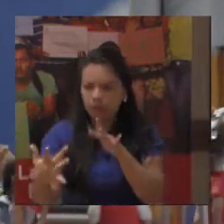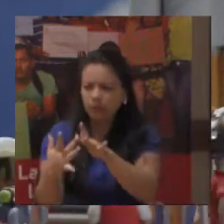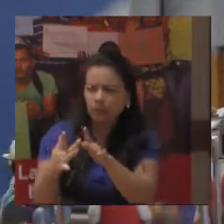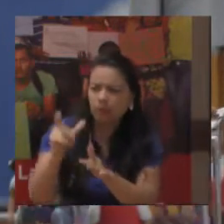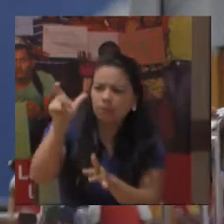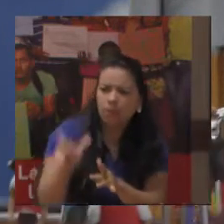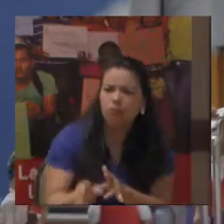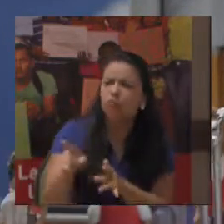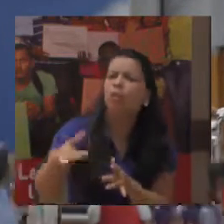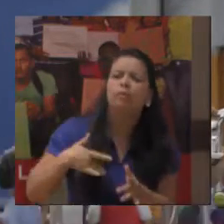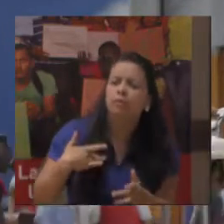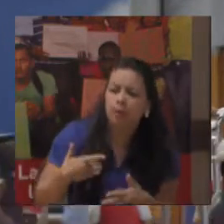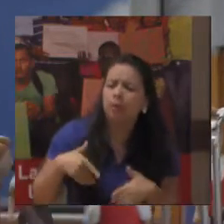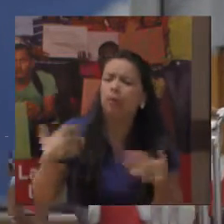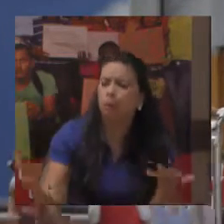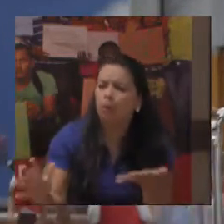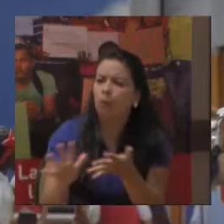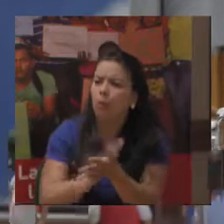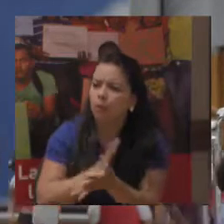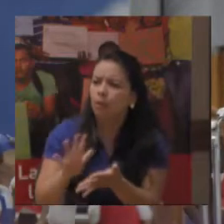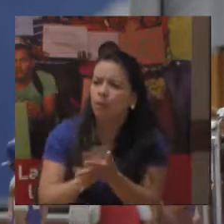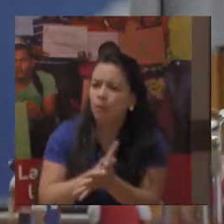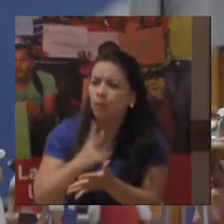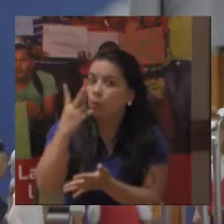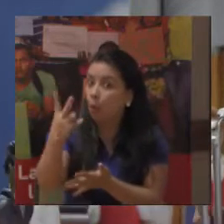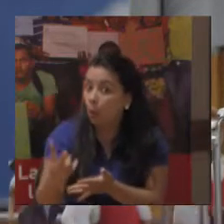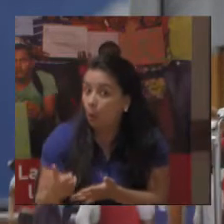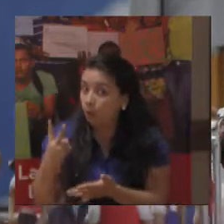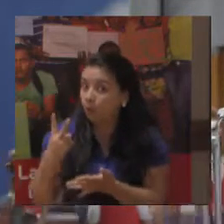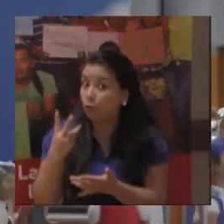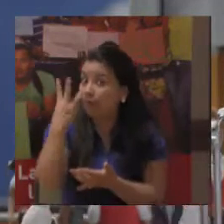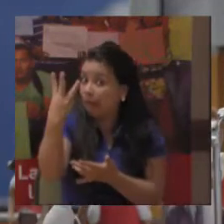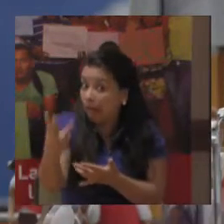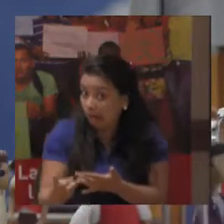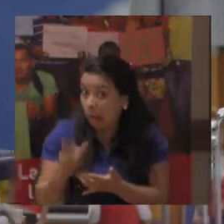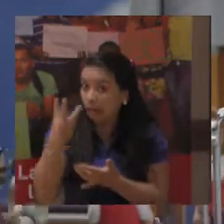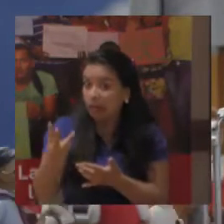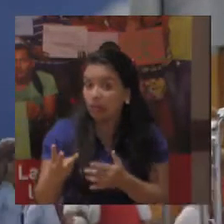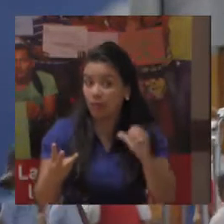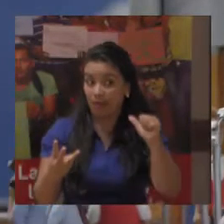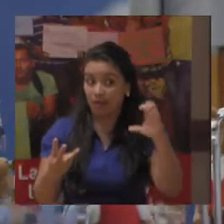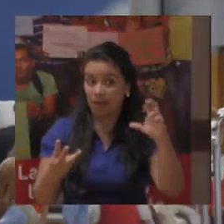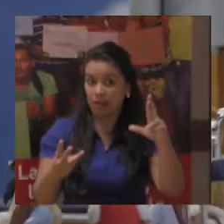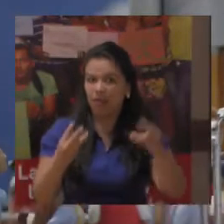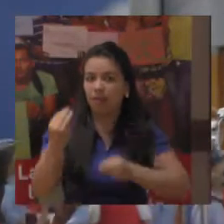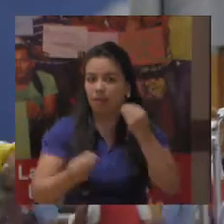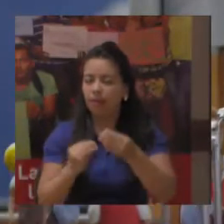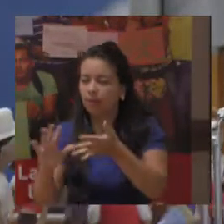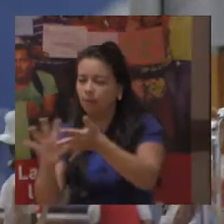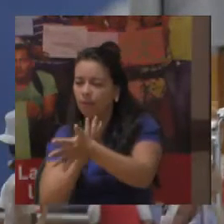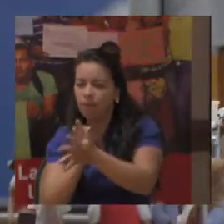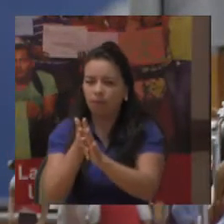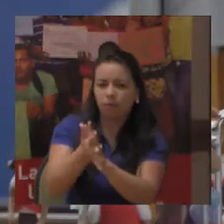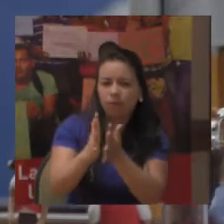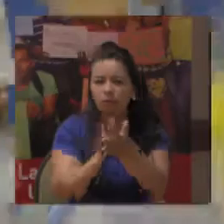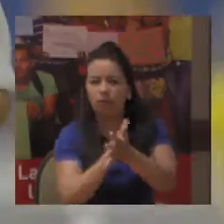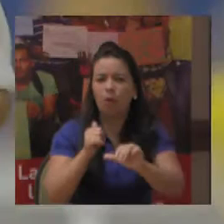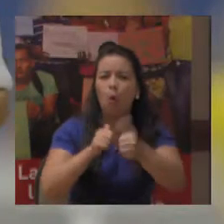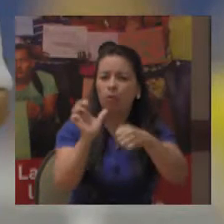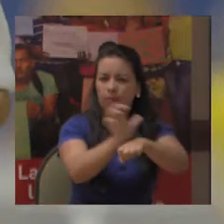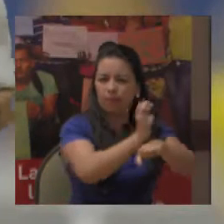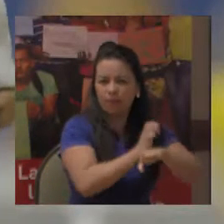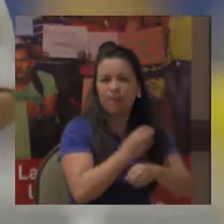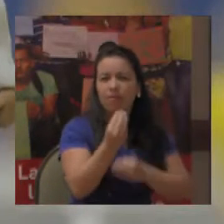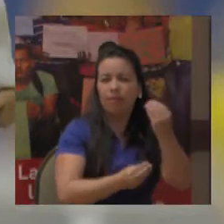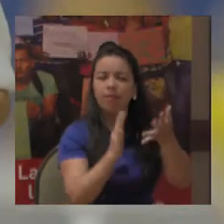persona culminada y durante el tercer año la ACR adelanta cruces de información por medio de convenios con otras entidades